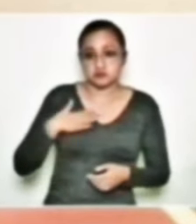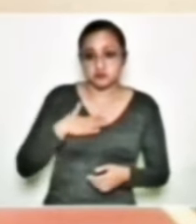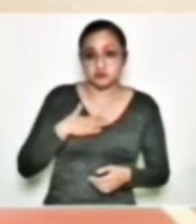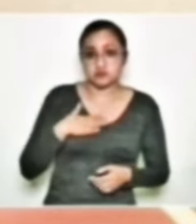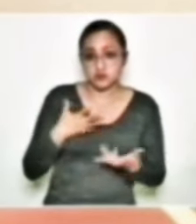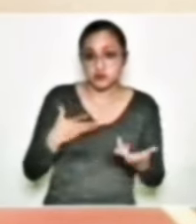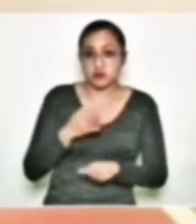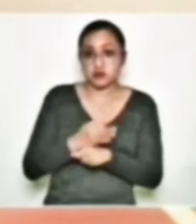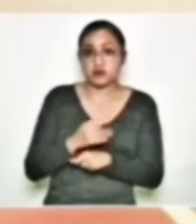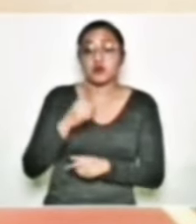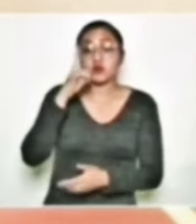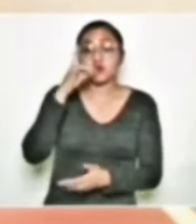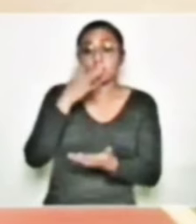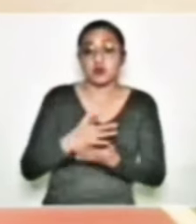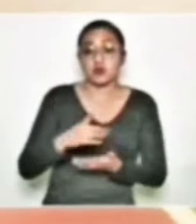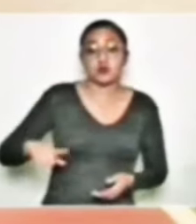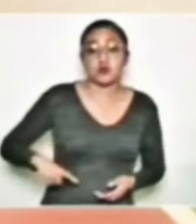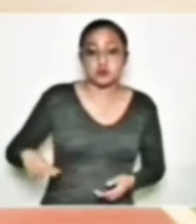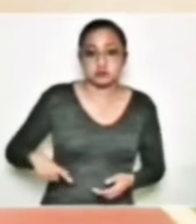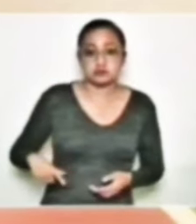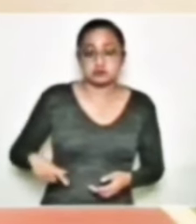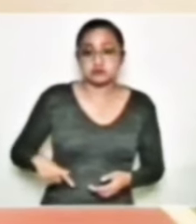es el único gobierno